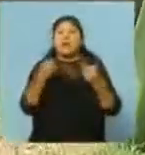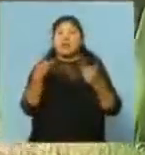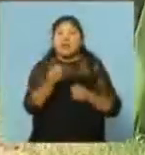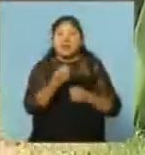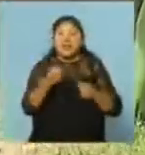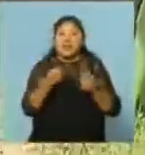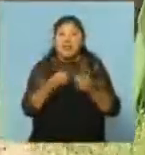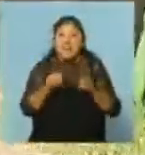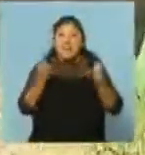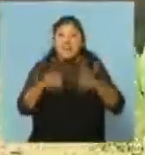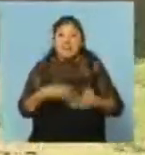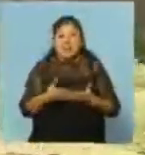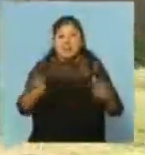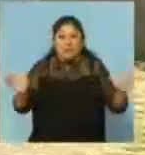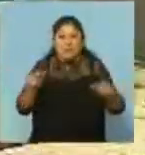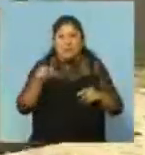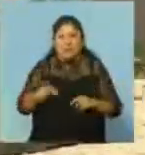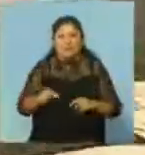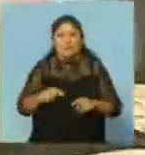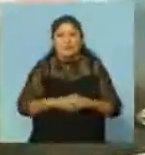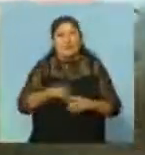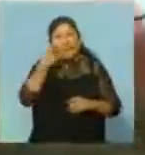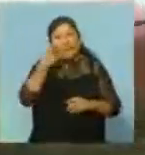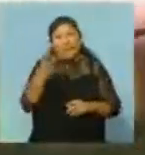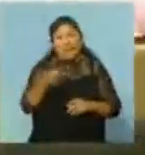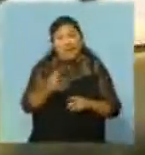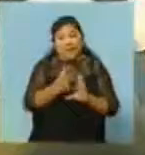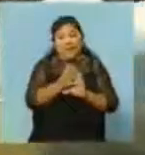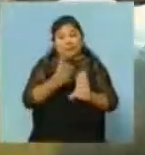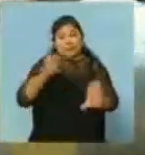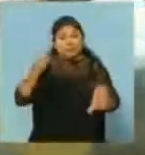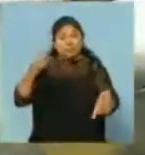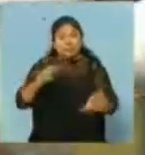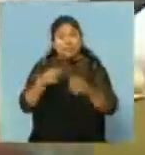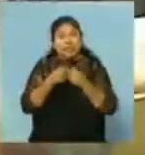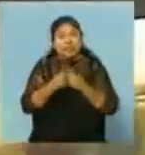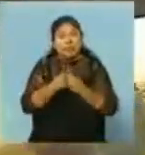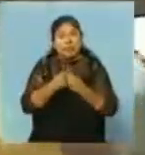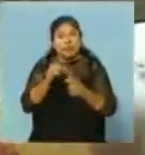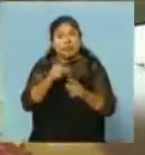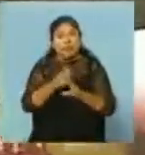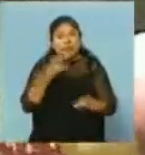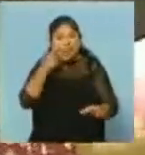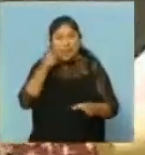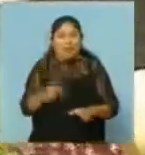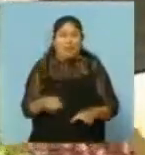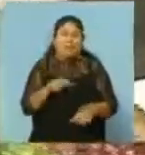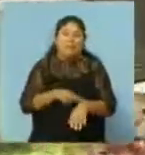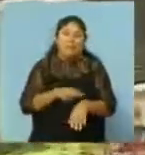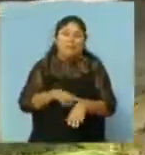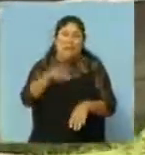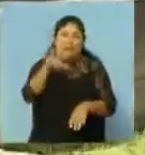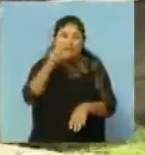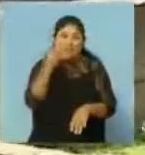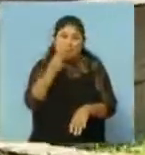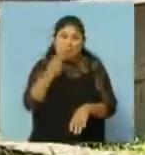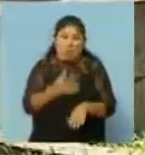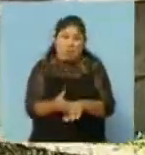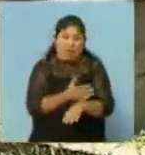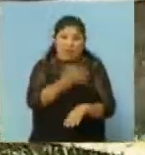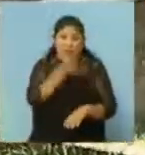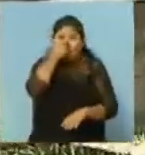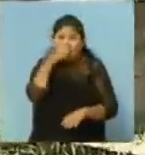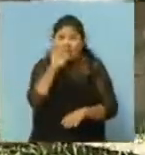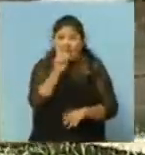la convocatoria, Omar, ya llega esta fila que estaba, bueno, hace media hora con apenas